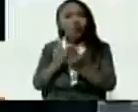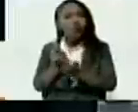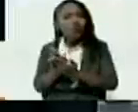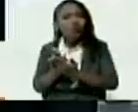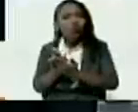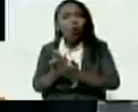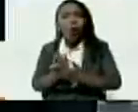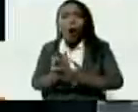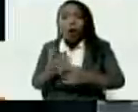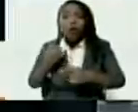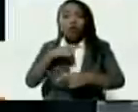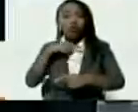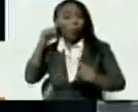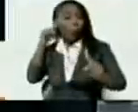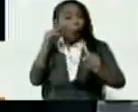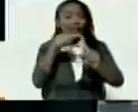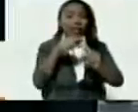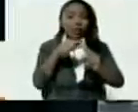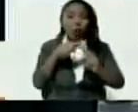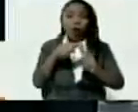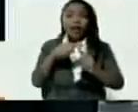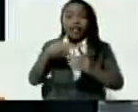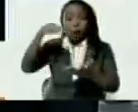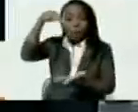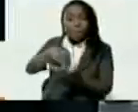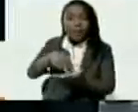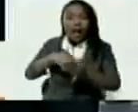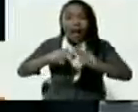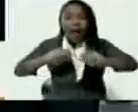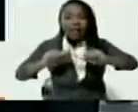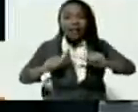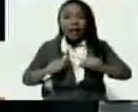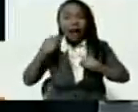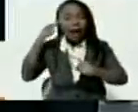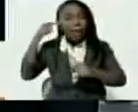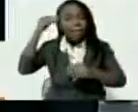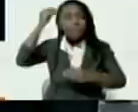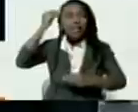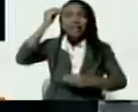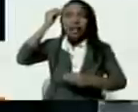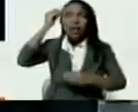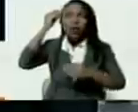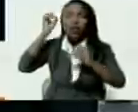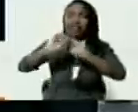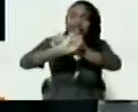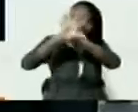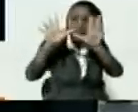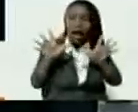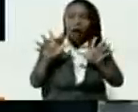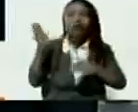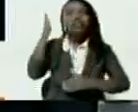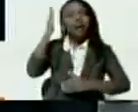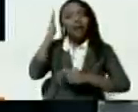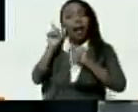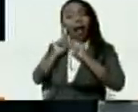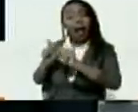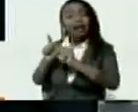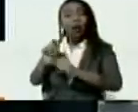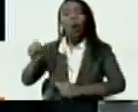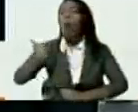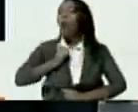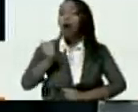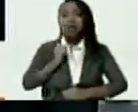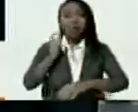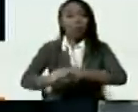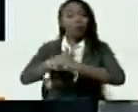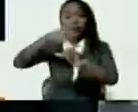hay que ser objetivo y tener los pies sobre la tierra y saber que en cualquier